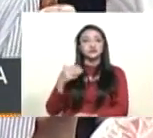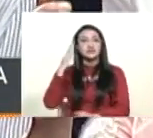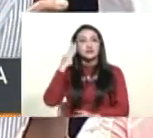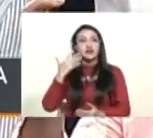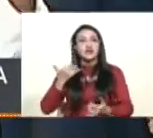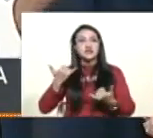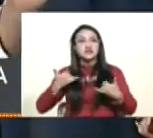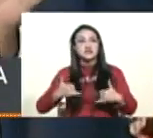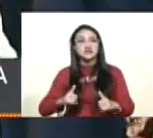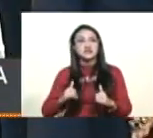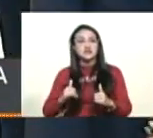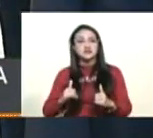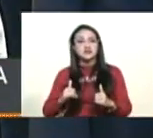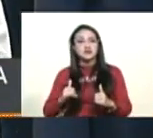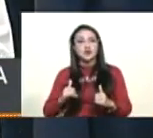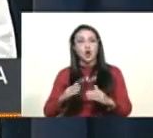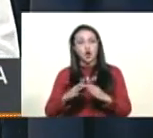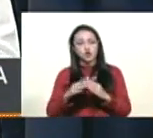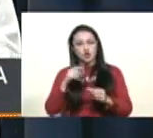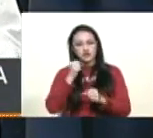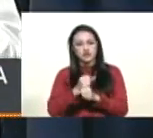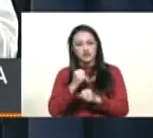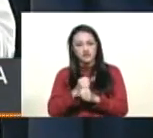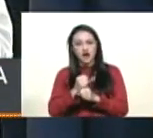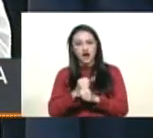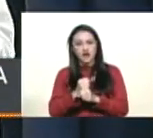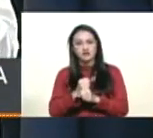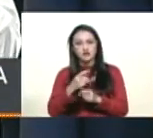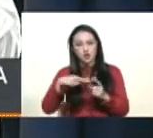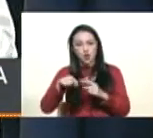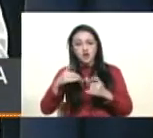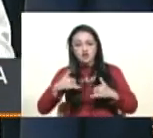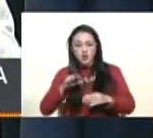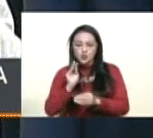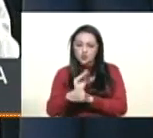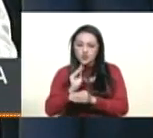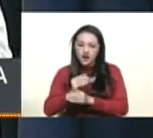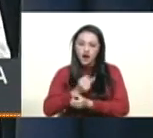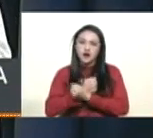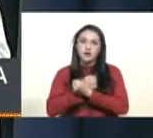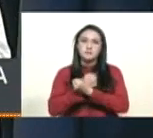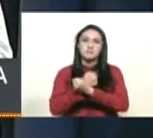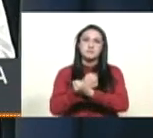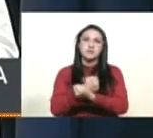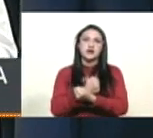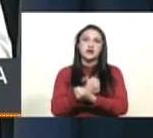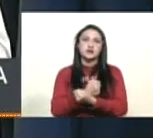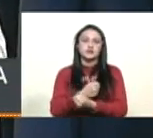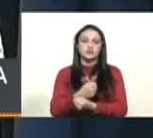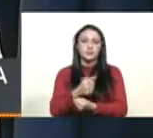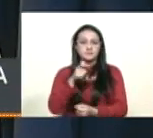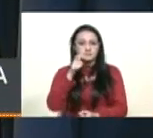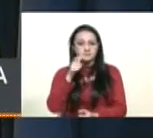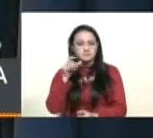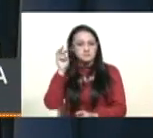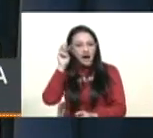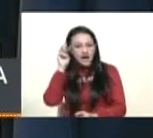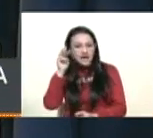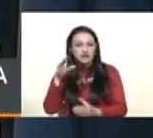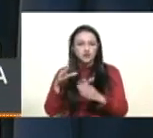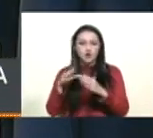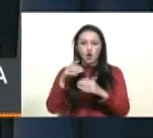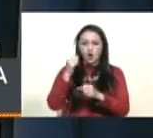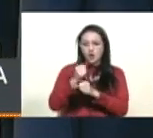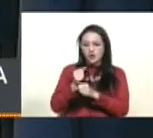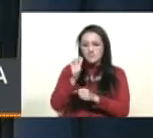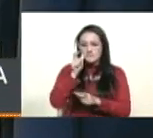hijos, mientras nosotros estamos trabajando, están siendo cuidados y amados por un personal, por una maestra, por una